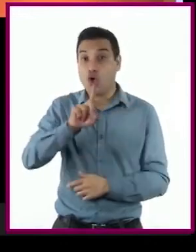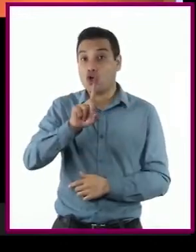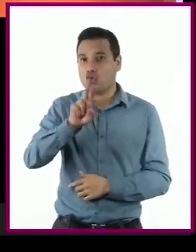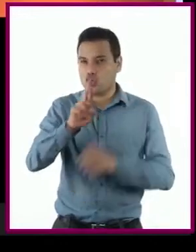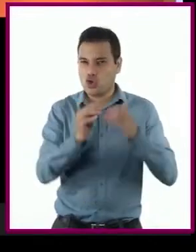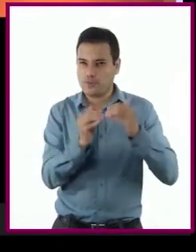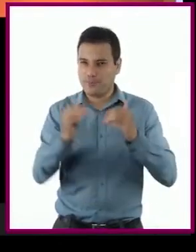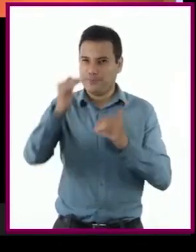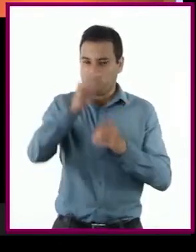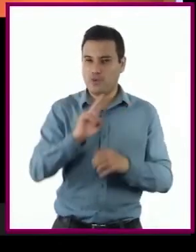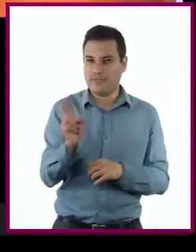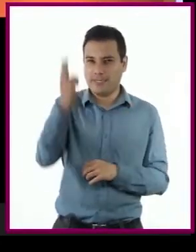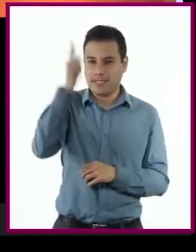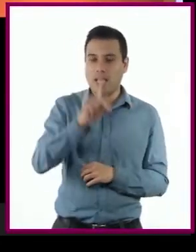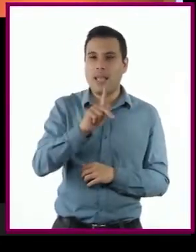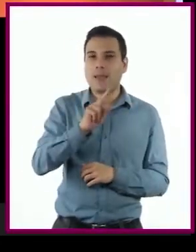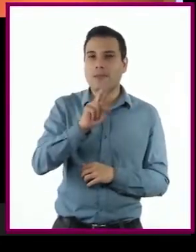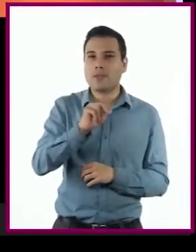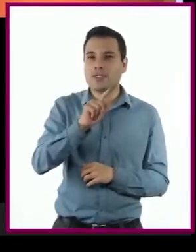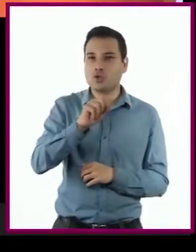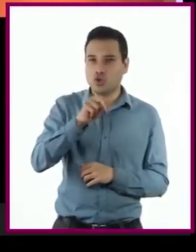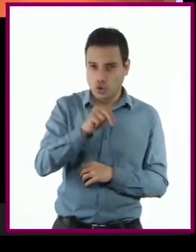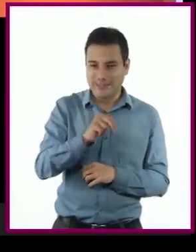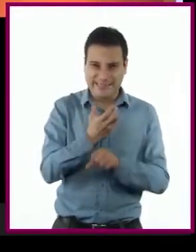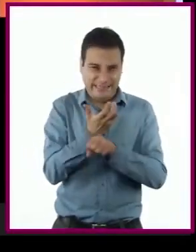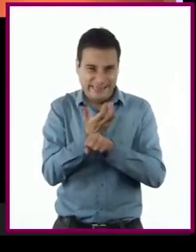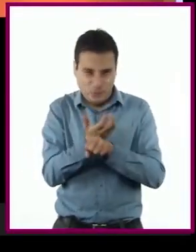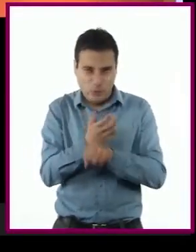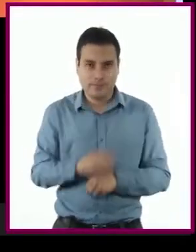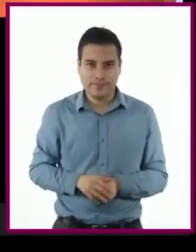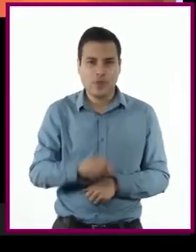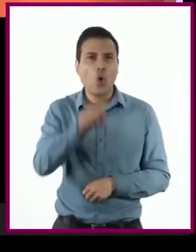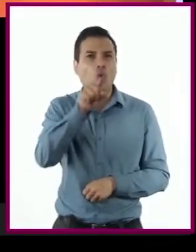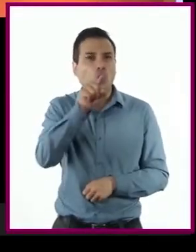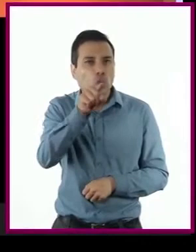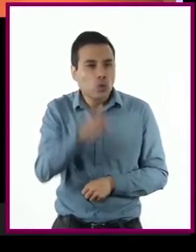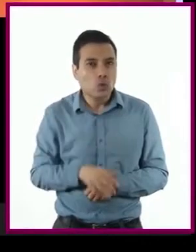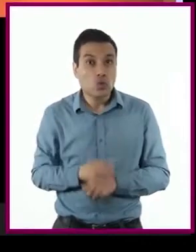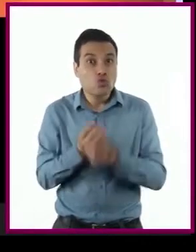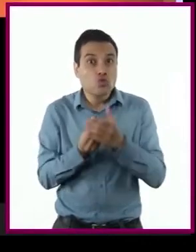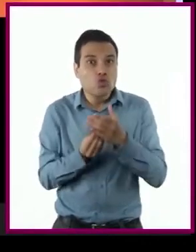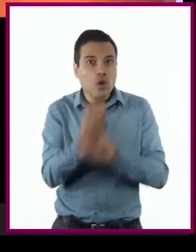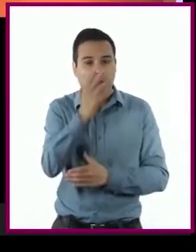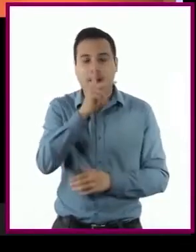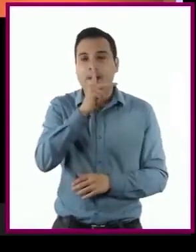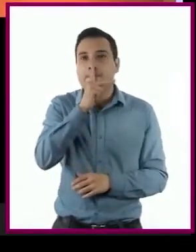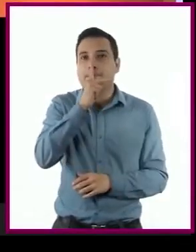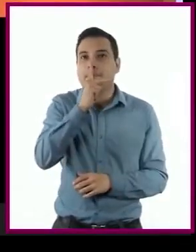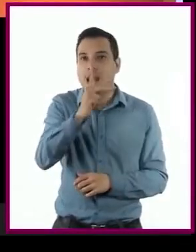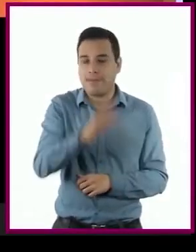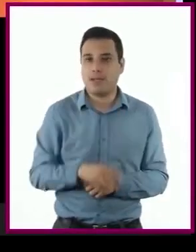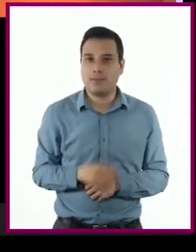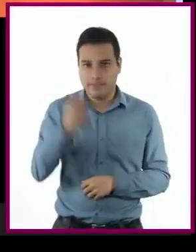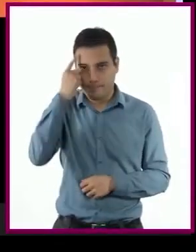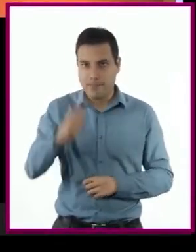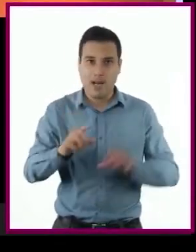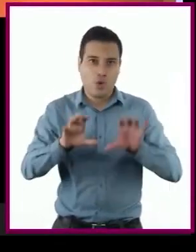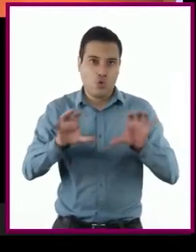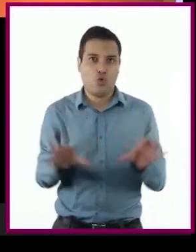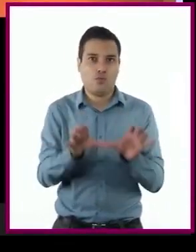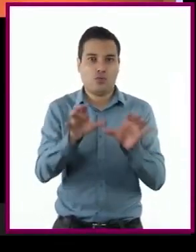Universidad de Princeton, en Estados Unidos, introdujo usted uno de los conceptos claves de las computadoras